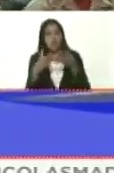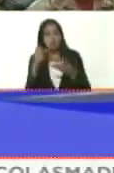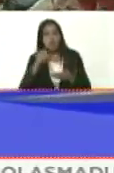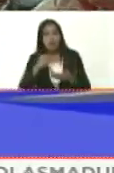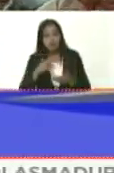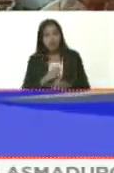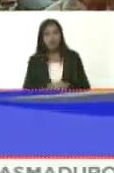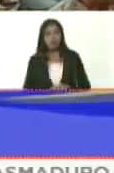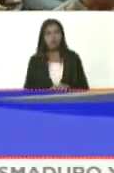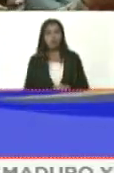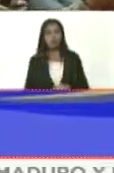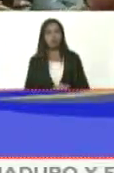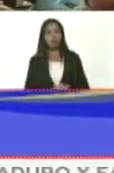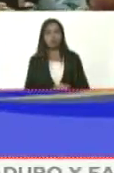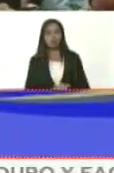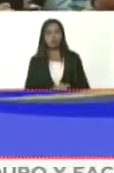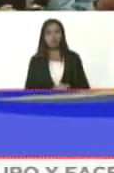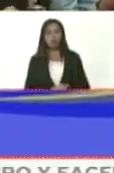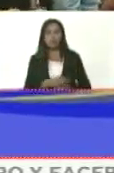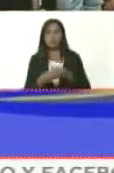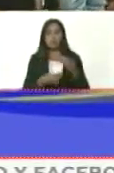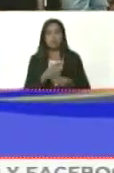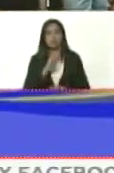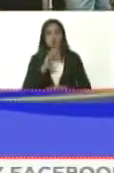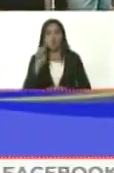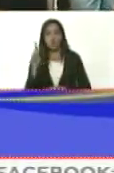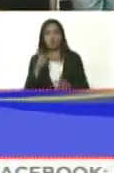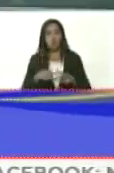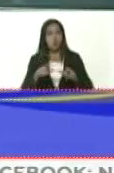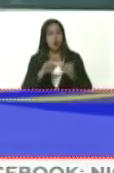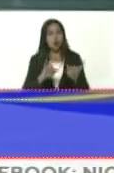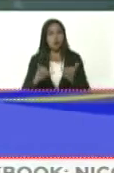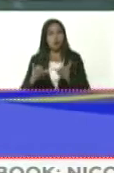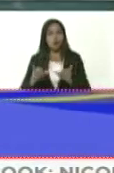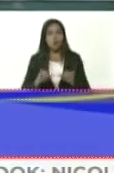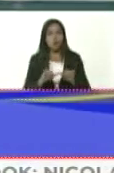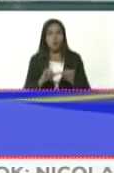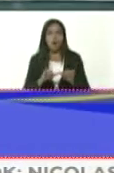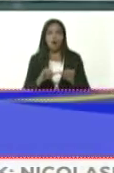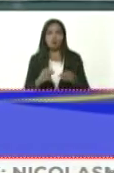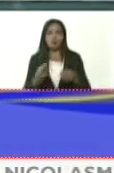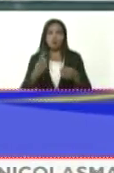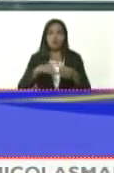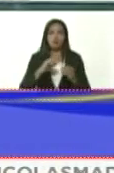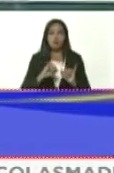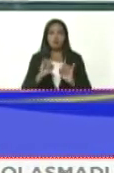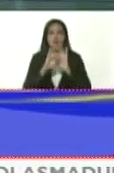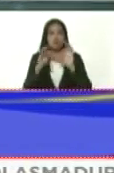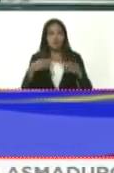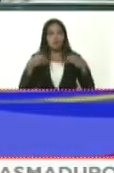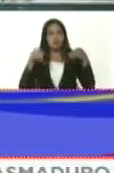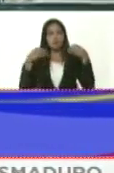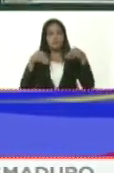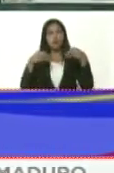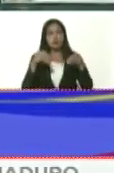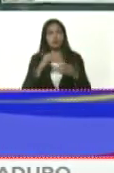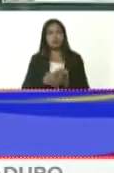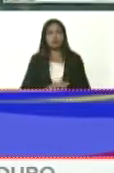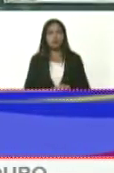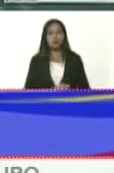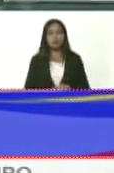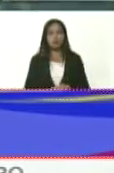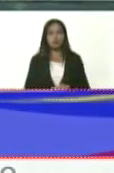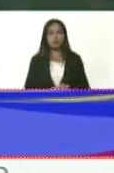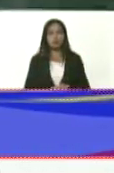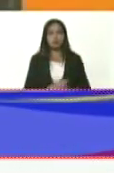que se hacen en las 11 plantas de la Corporación Venezolana del Plástico. Este